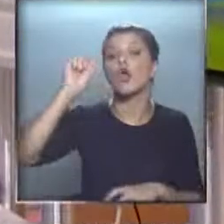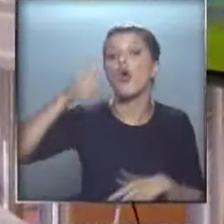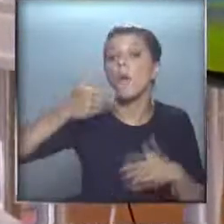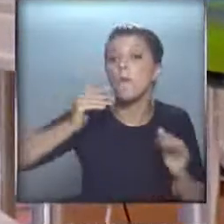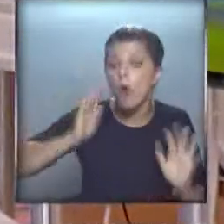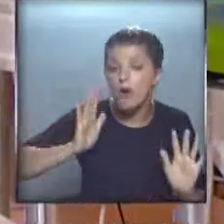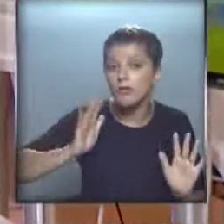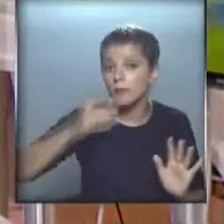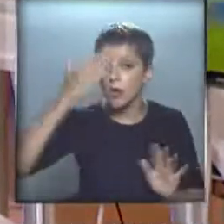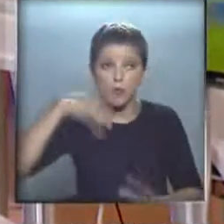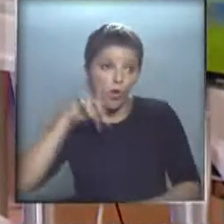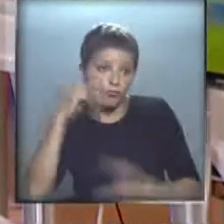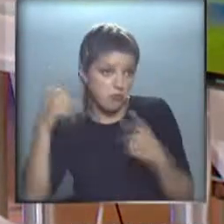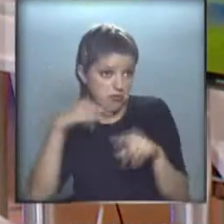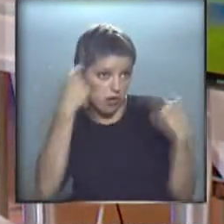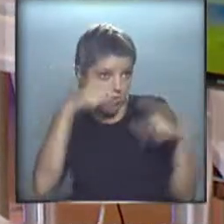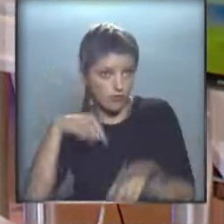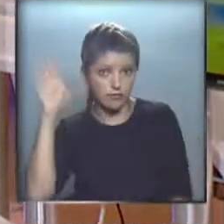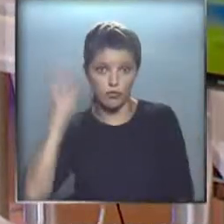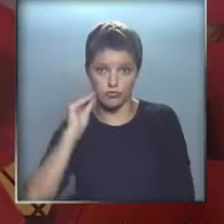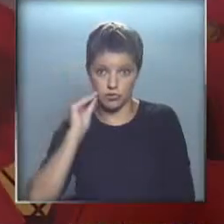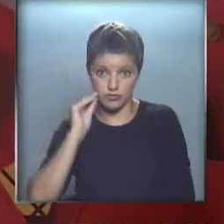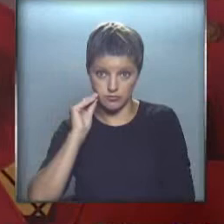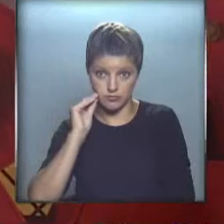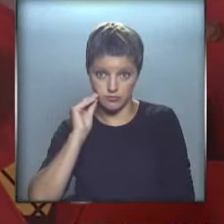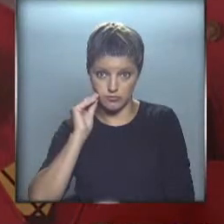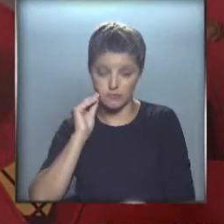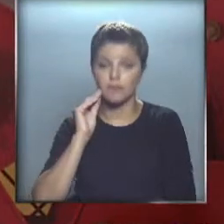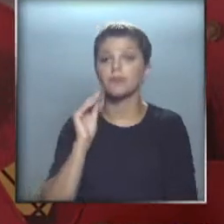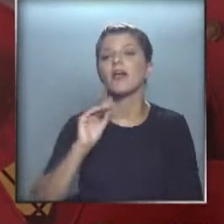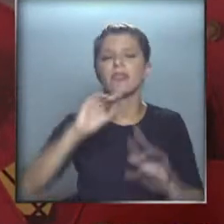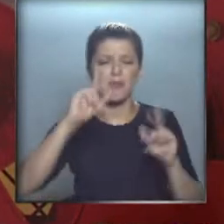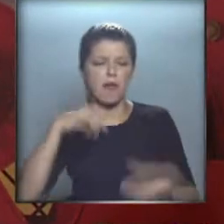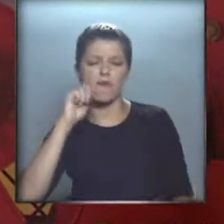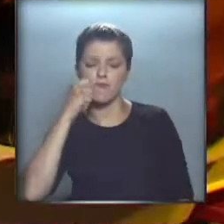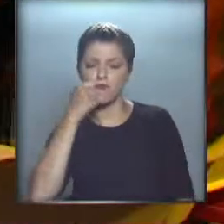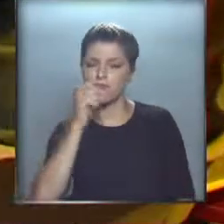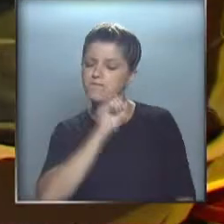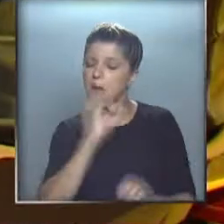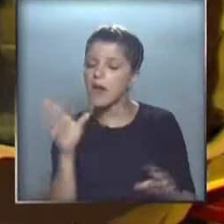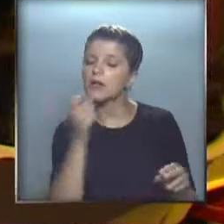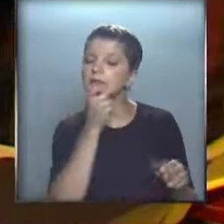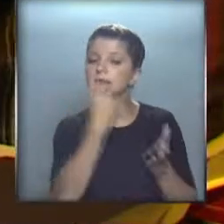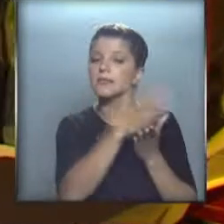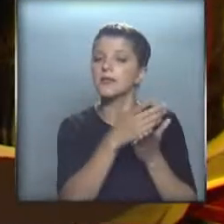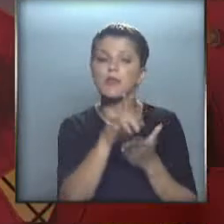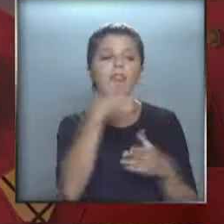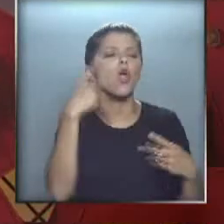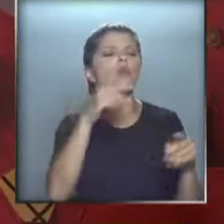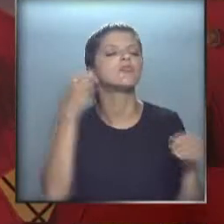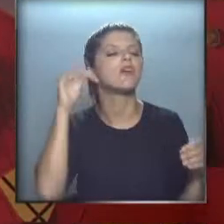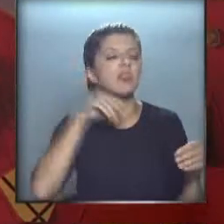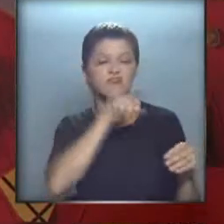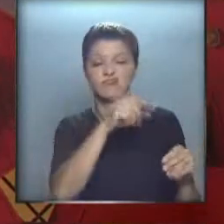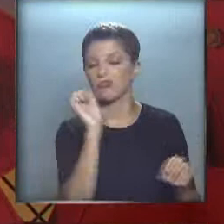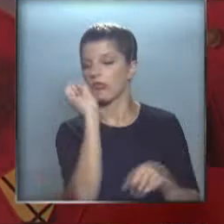mayoría, pero escuchás otro tipo de música más fuerte que a lo mejor otra persona. O sea, es feo también discriminar a la persona con lo que escucha o cómo es y decirle